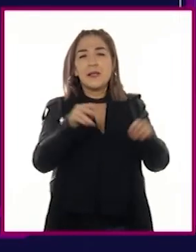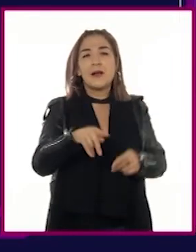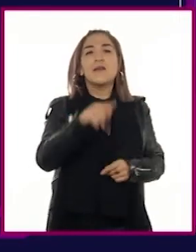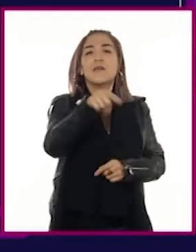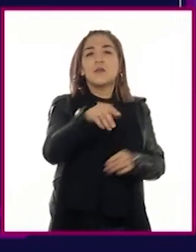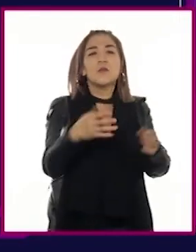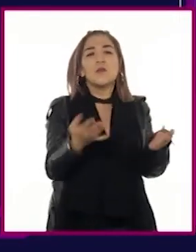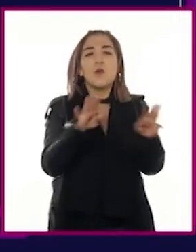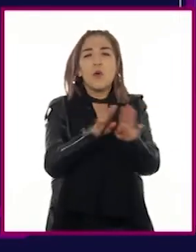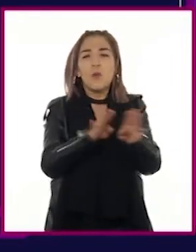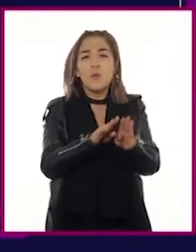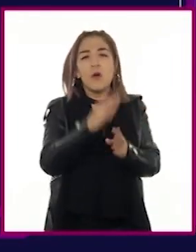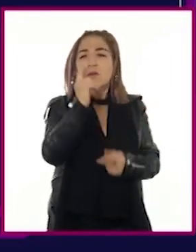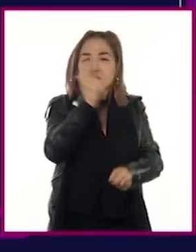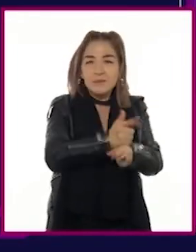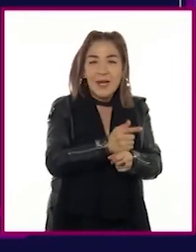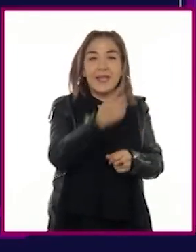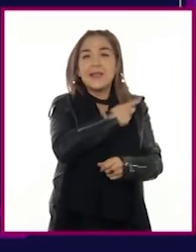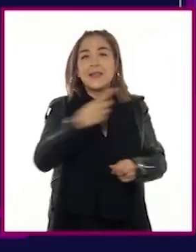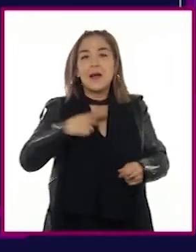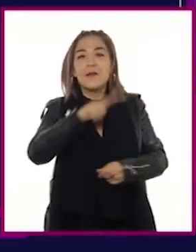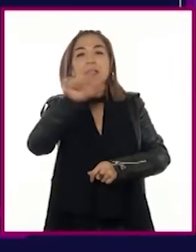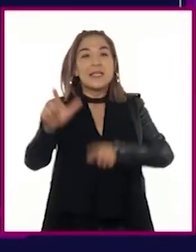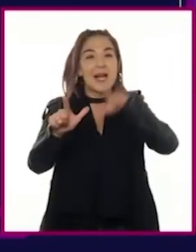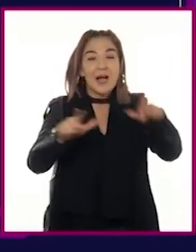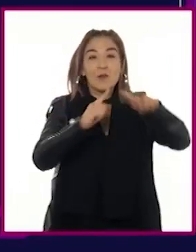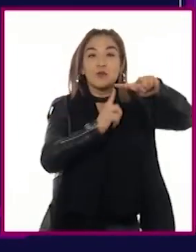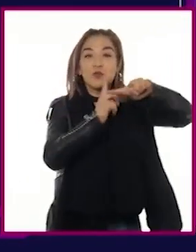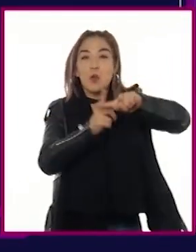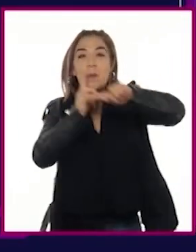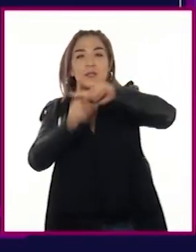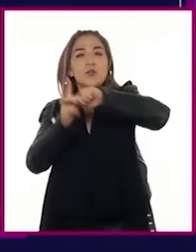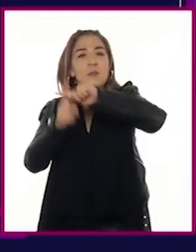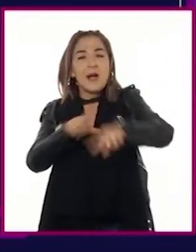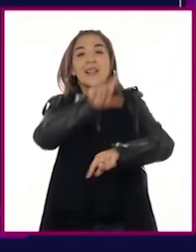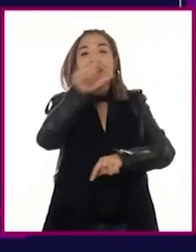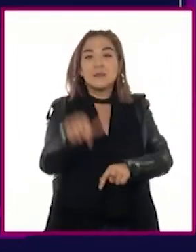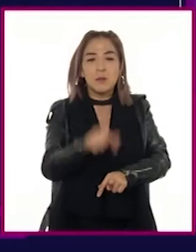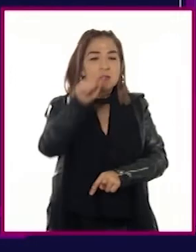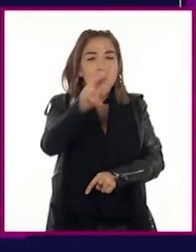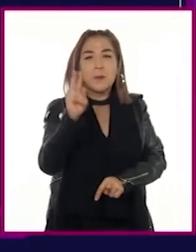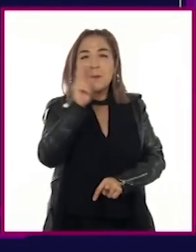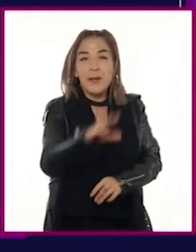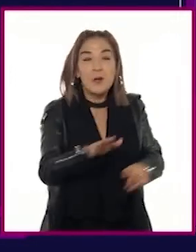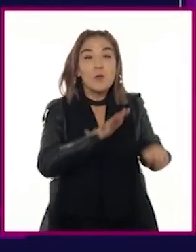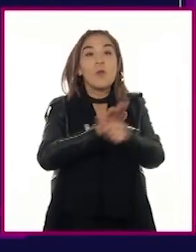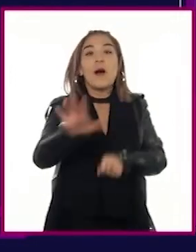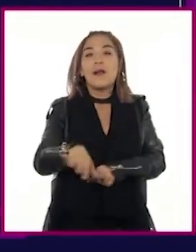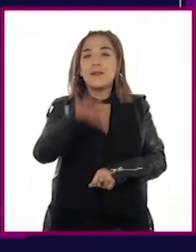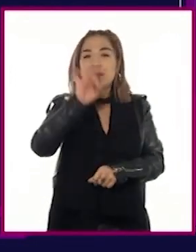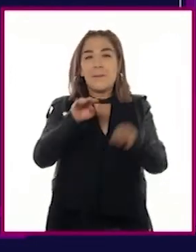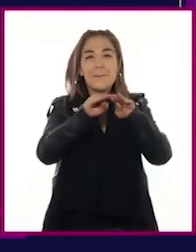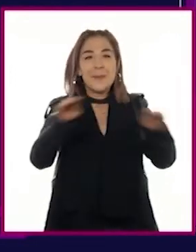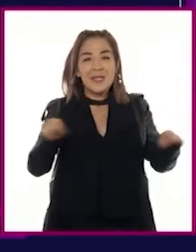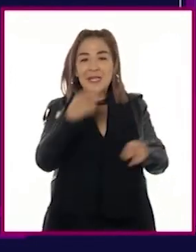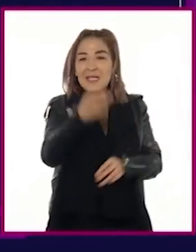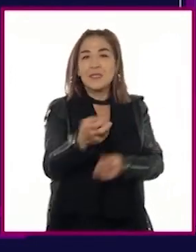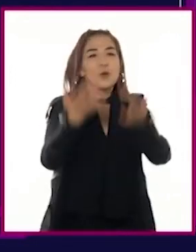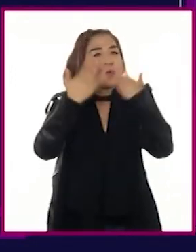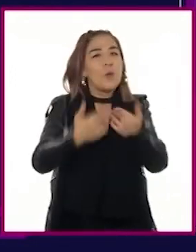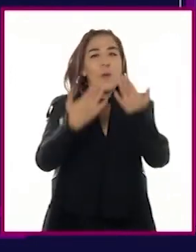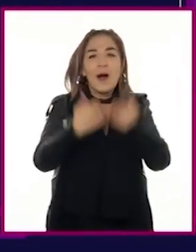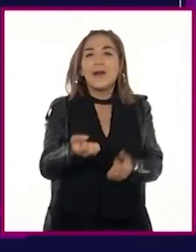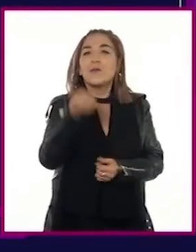se determina sumando todos sus lados. El problema se reduce a encontrar la medida de los segmentos que no muestran